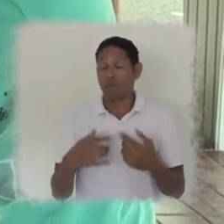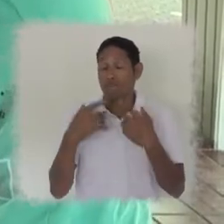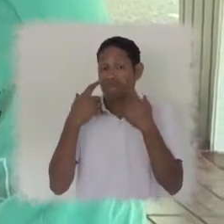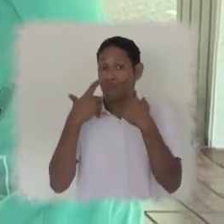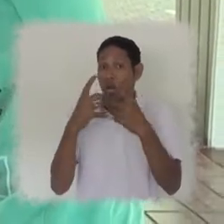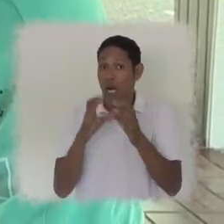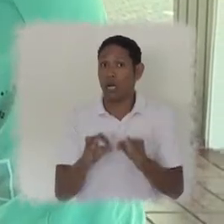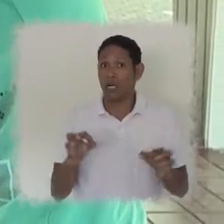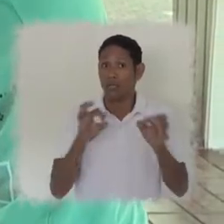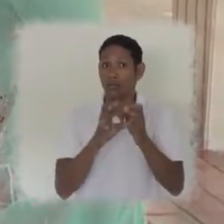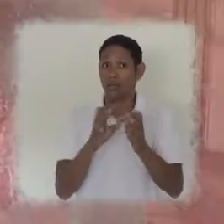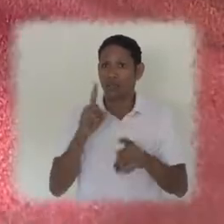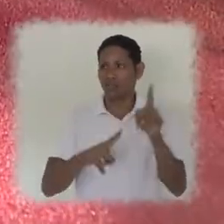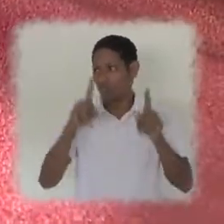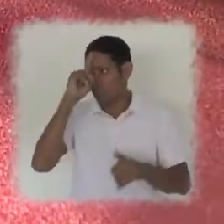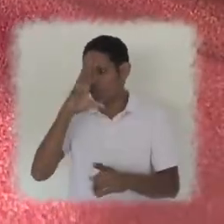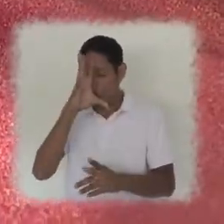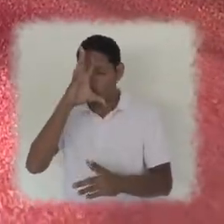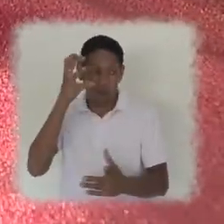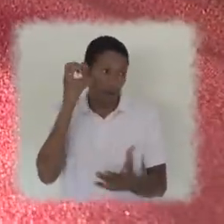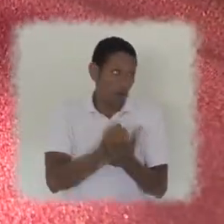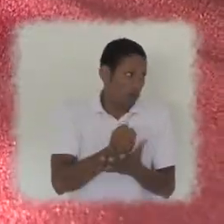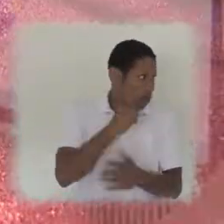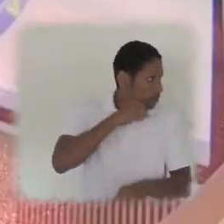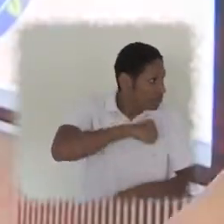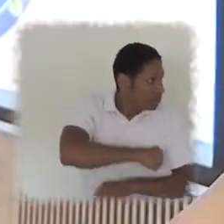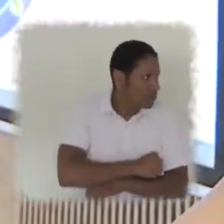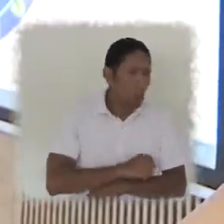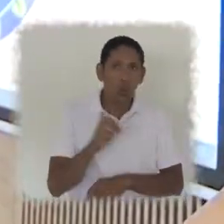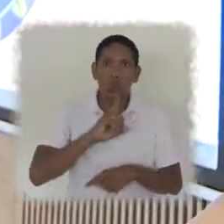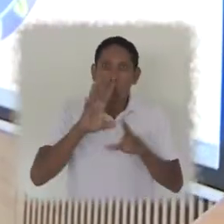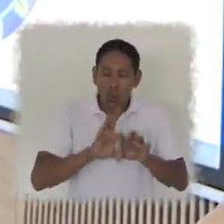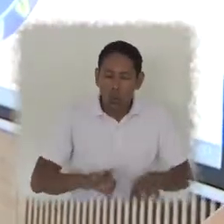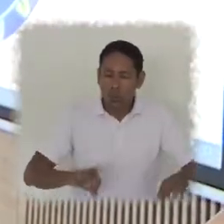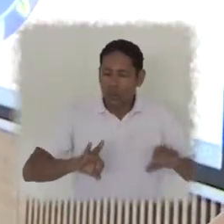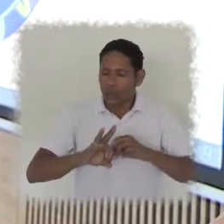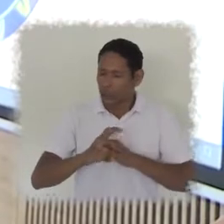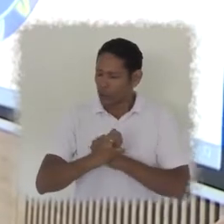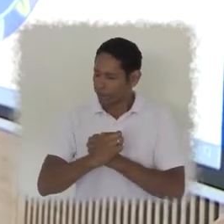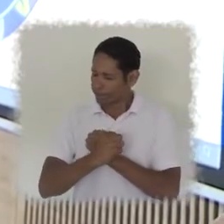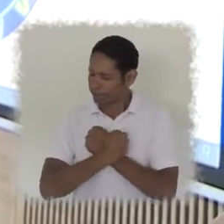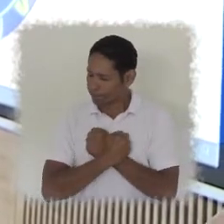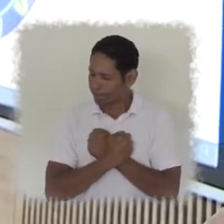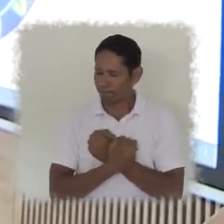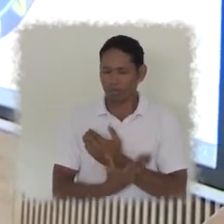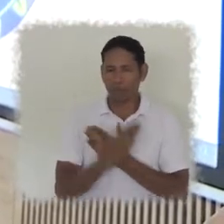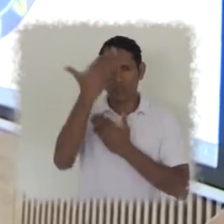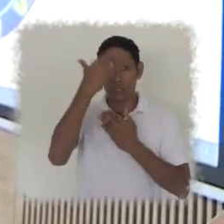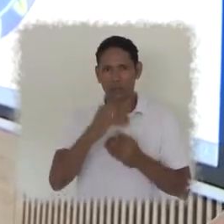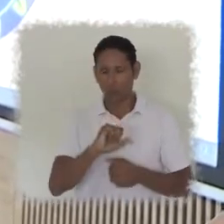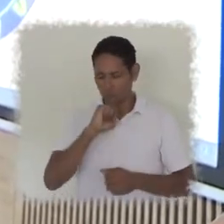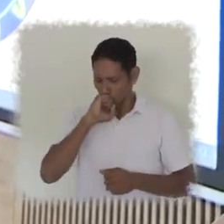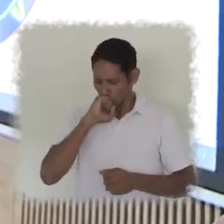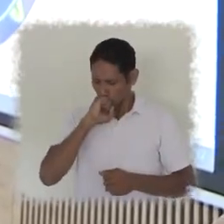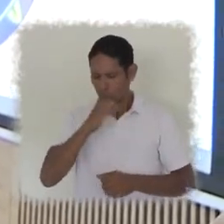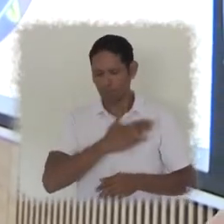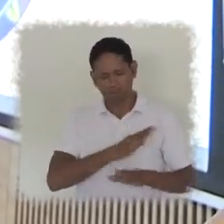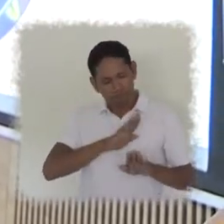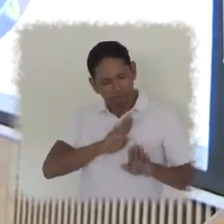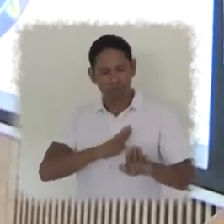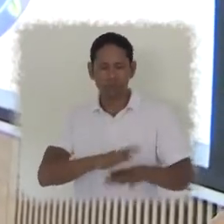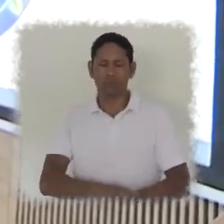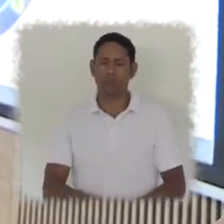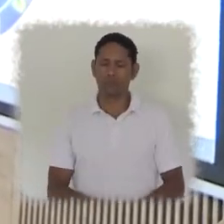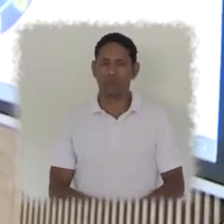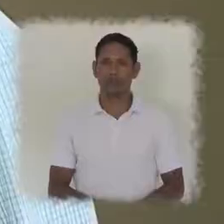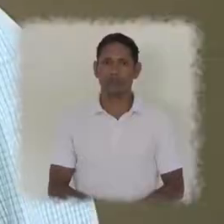arte. No lo vemos como una obligación de pasar una materia, o no lo vemos como solo por cumplir, sino que lo vemos